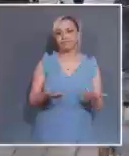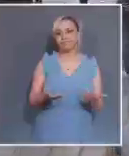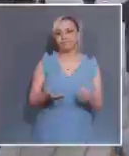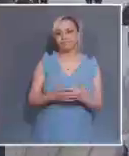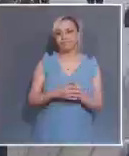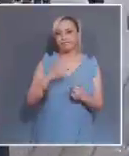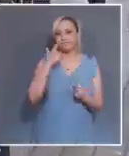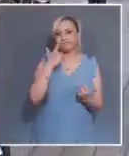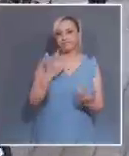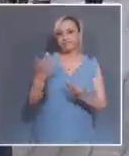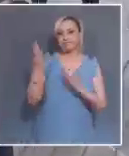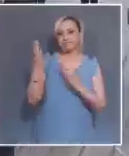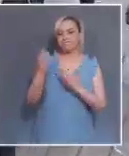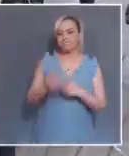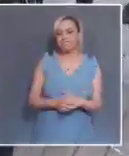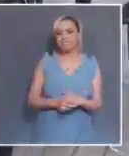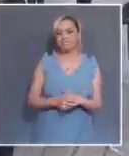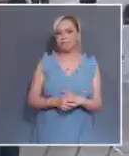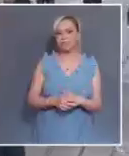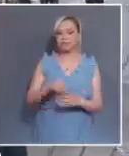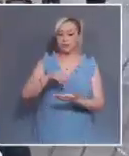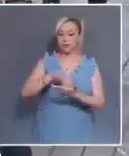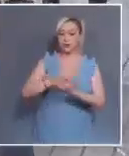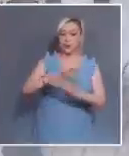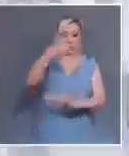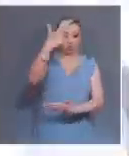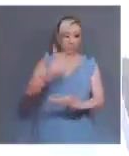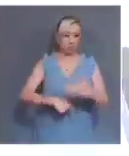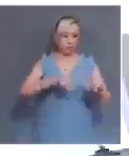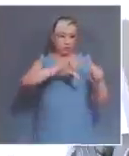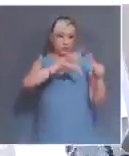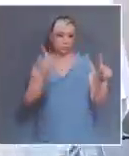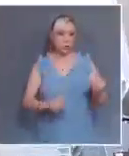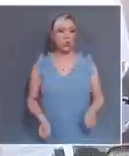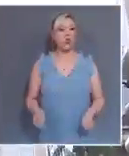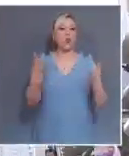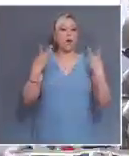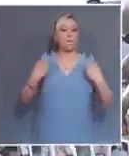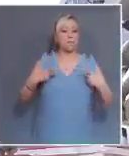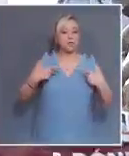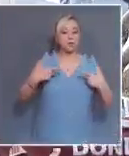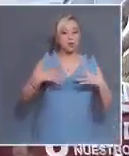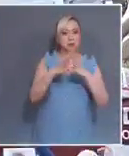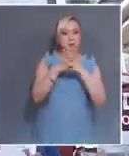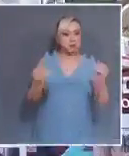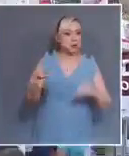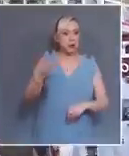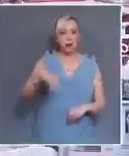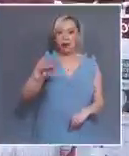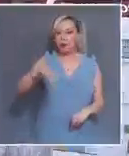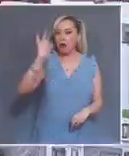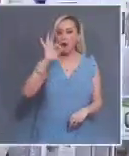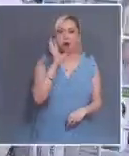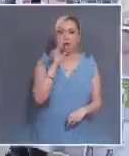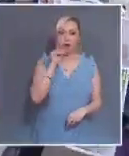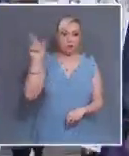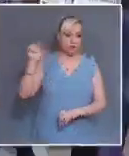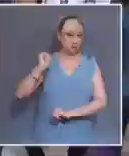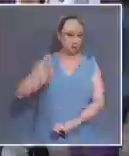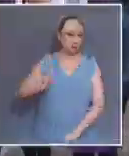De acuerdo con el Registro Nacional de Personas Desaparecidas y No Localizadas de la Secretaría de Gobernación, en el país hay